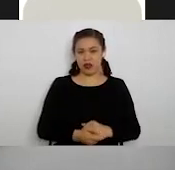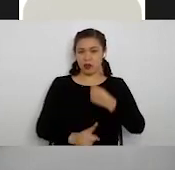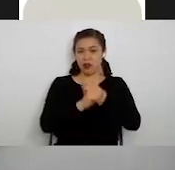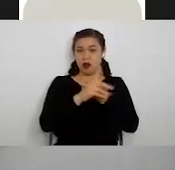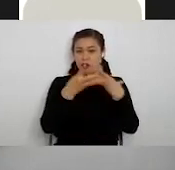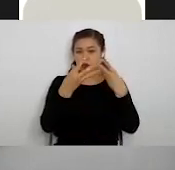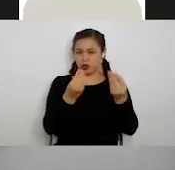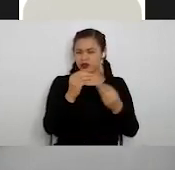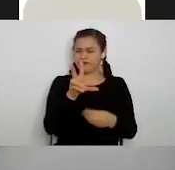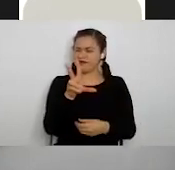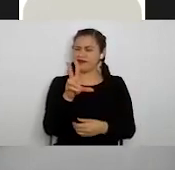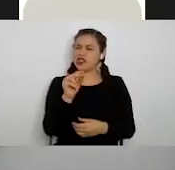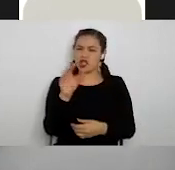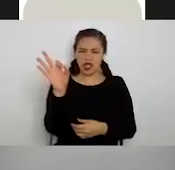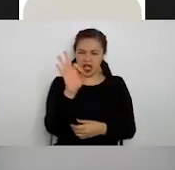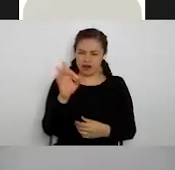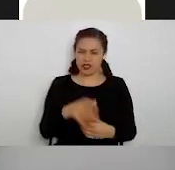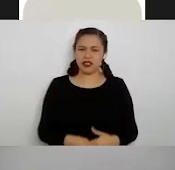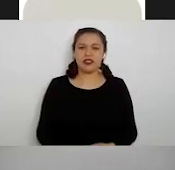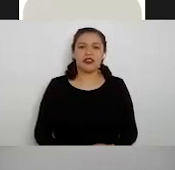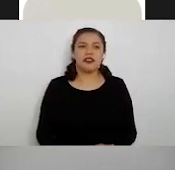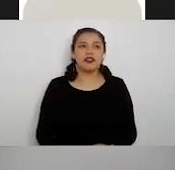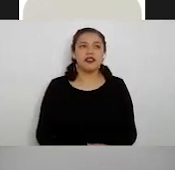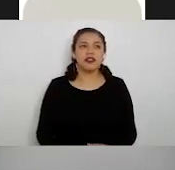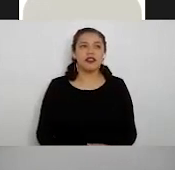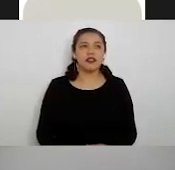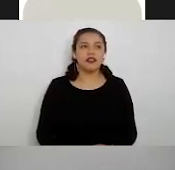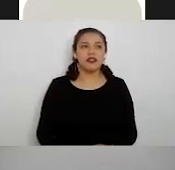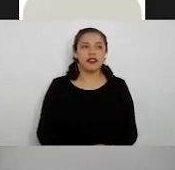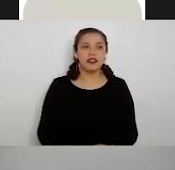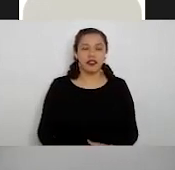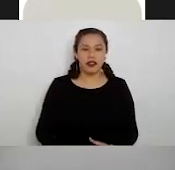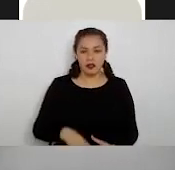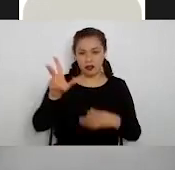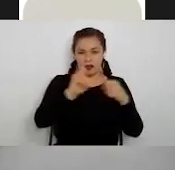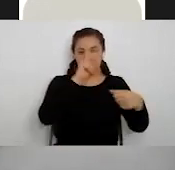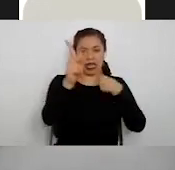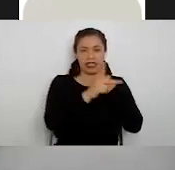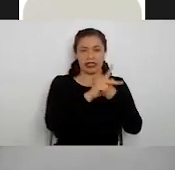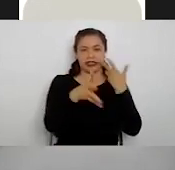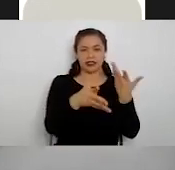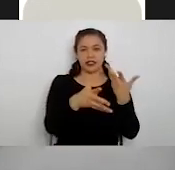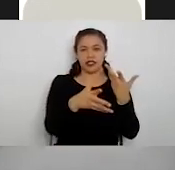¿no? Este fenómeno de los países desarrollados